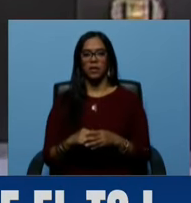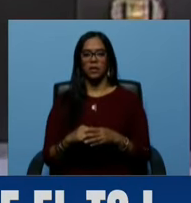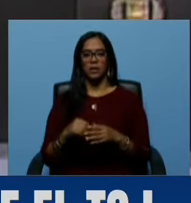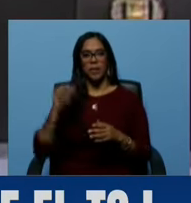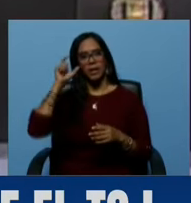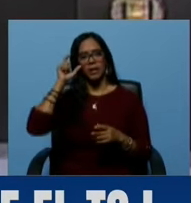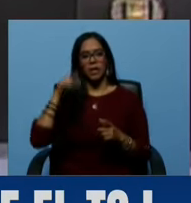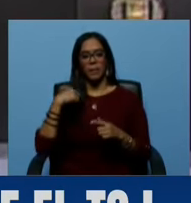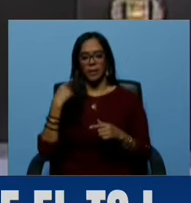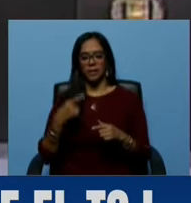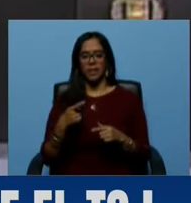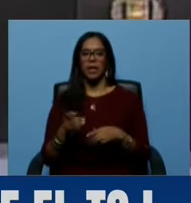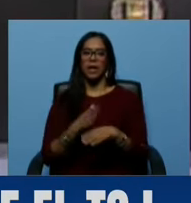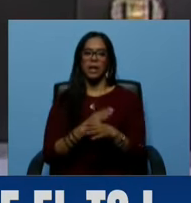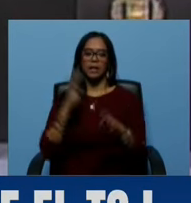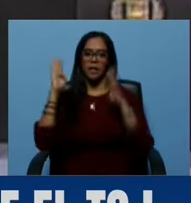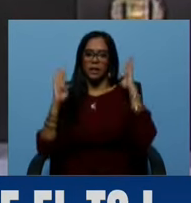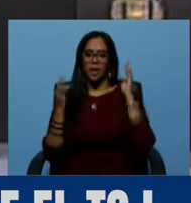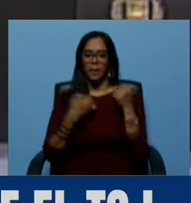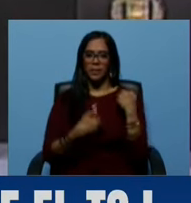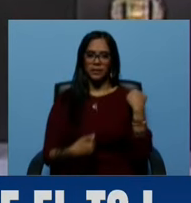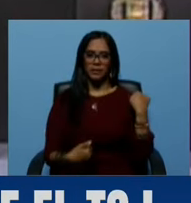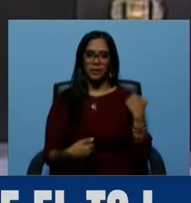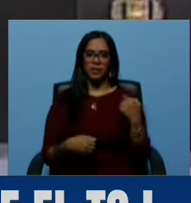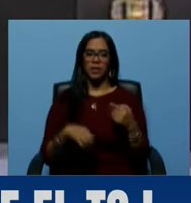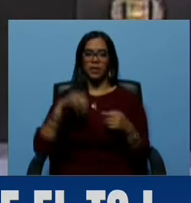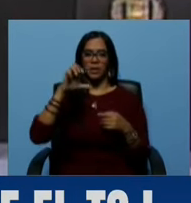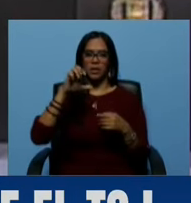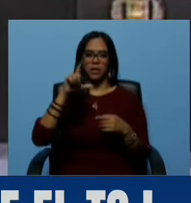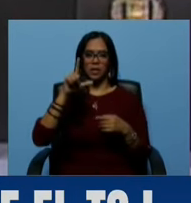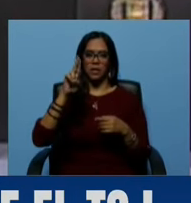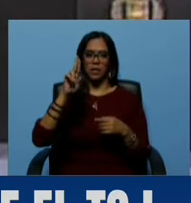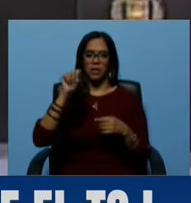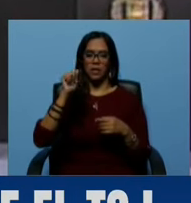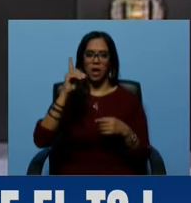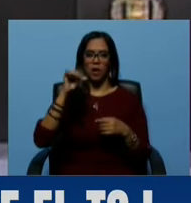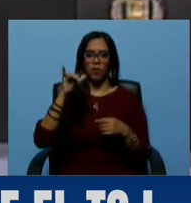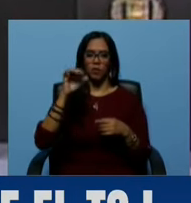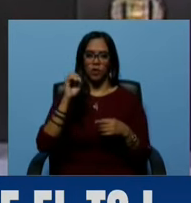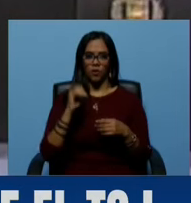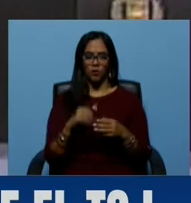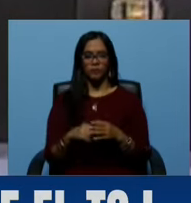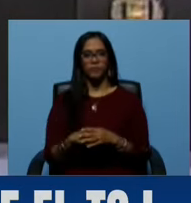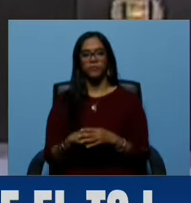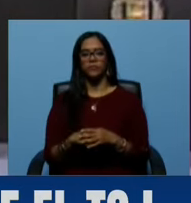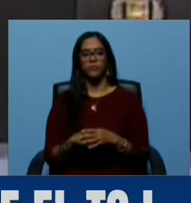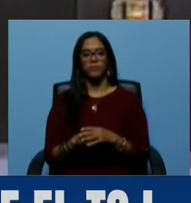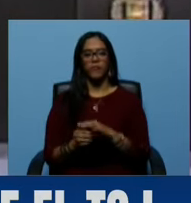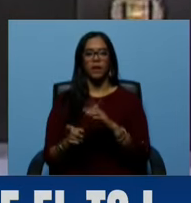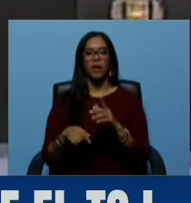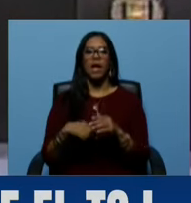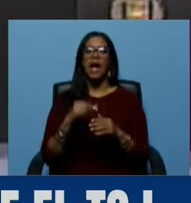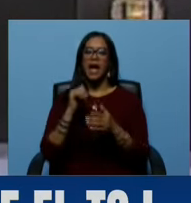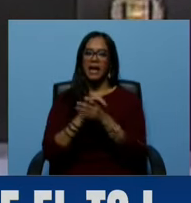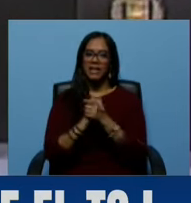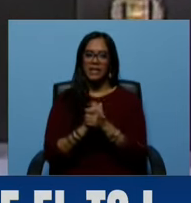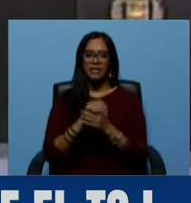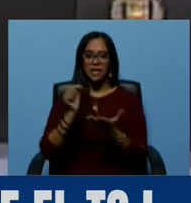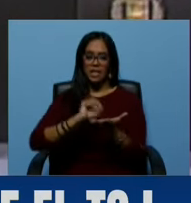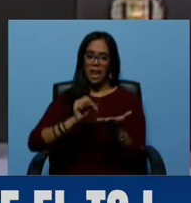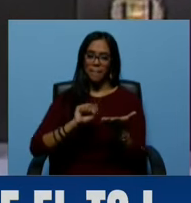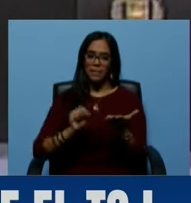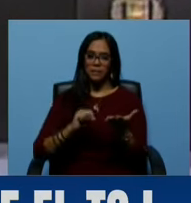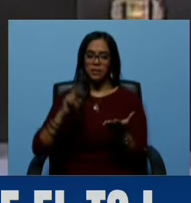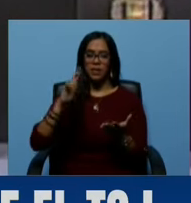el día de mañana el ex candidato presidencial Claudio Fermín, Eric Ondorroa por Alianza del Lápiz,